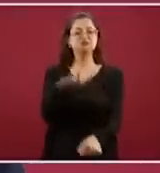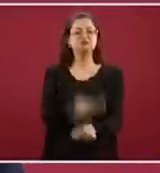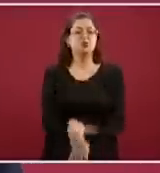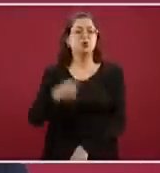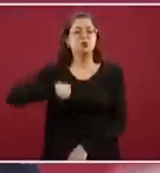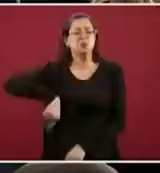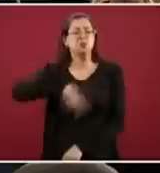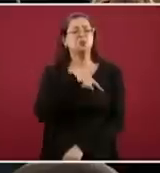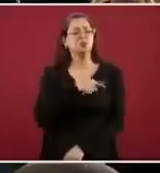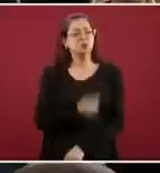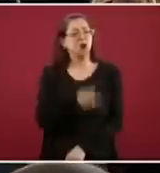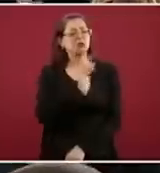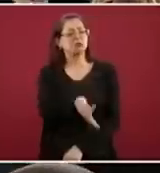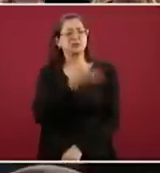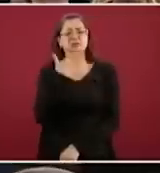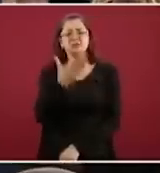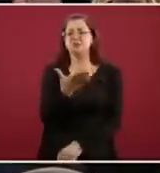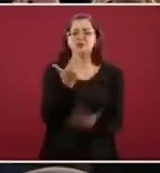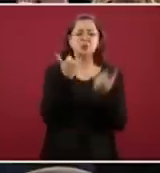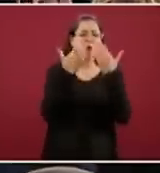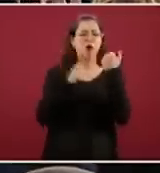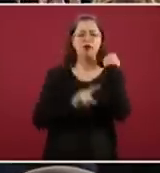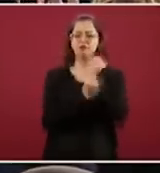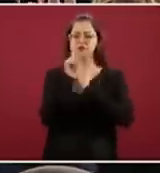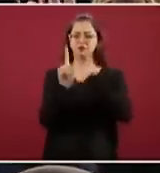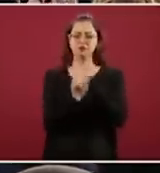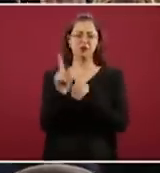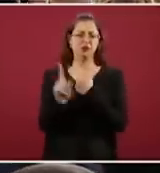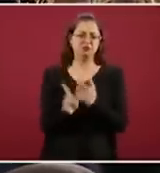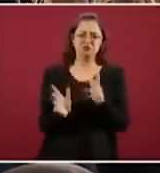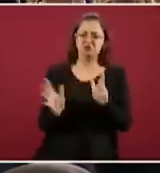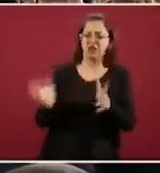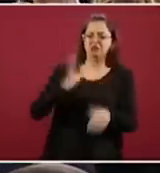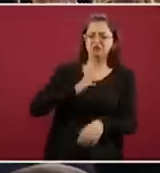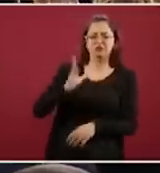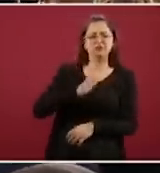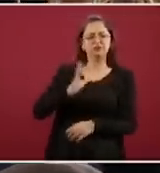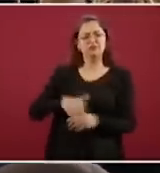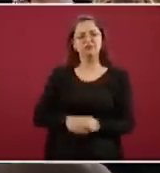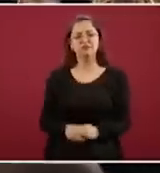ningún problema en aceptar lo que nos planteaba.